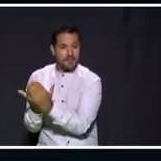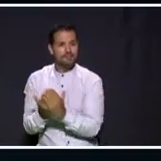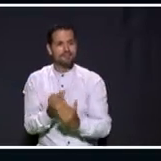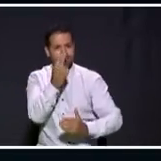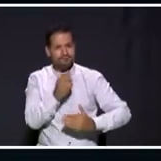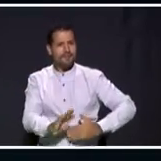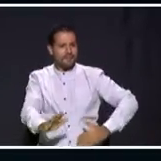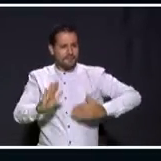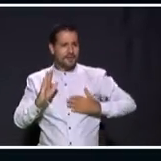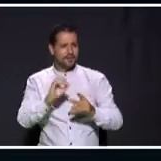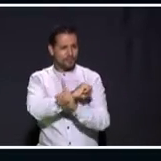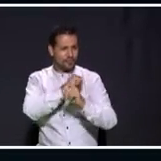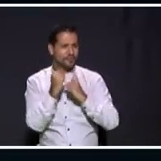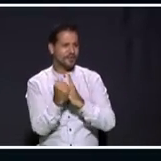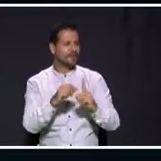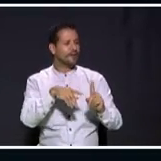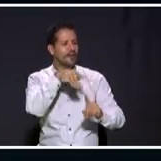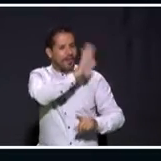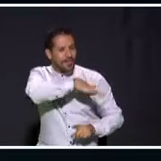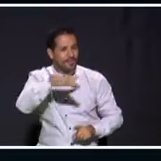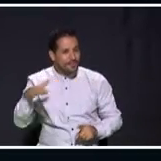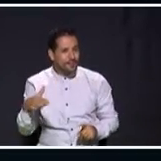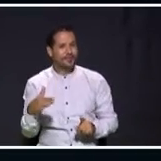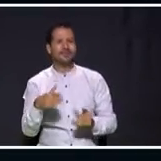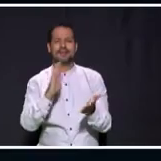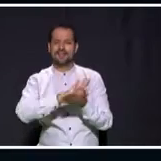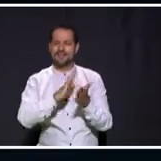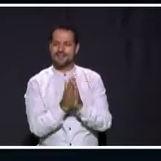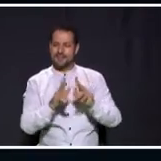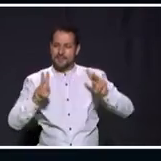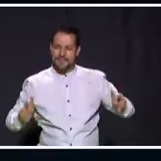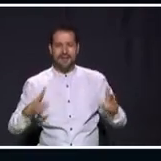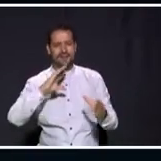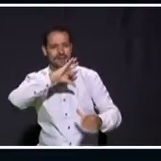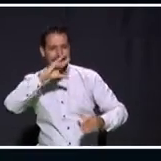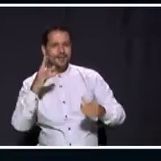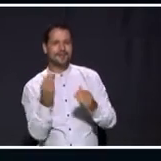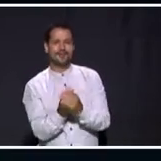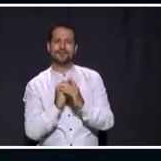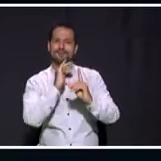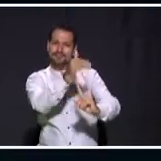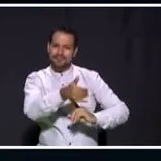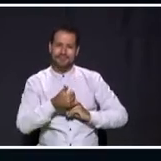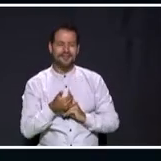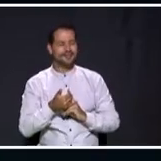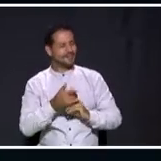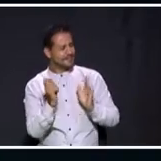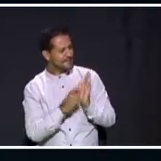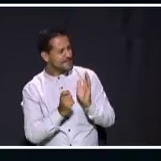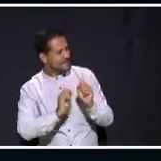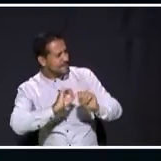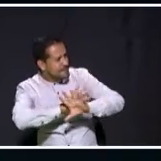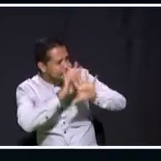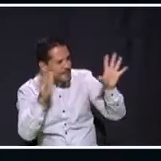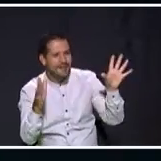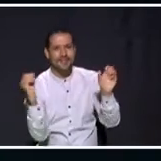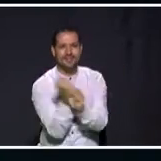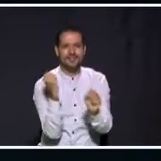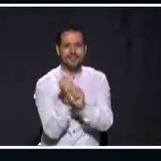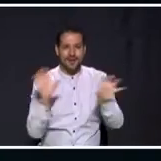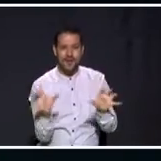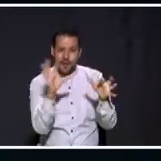desde una pista de desarrollo la paz la inclusión la seguridad la transparencia y el ambiente juntos si